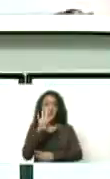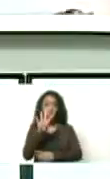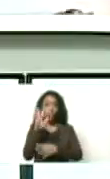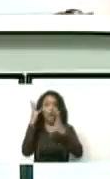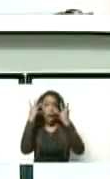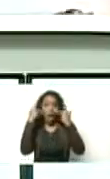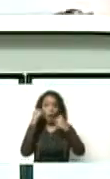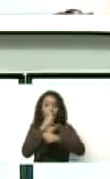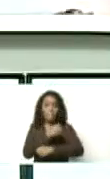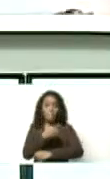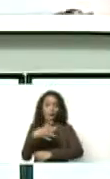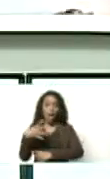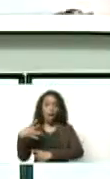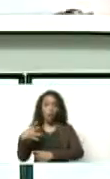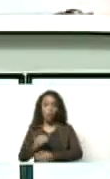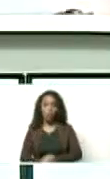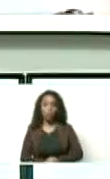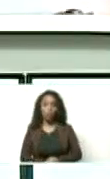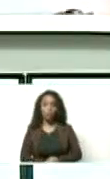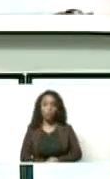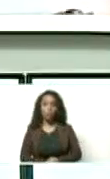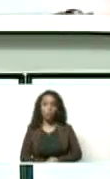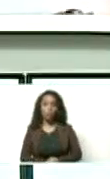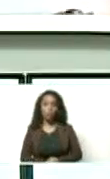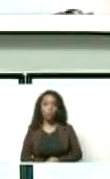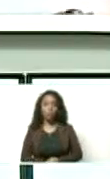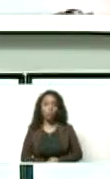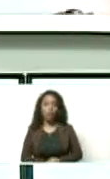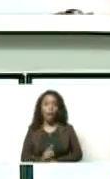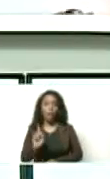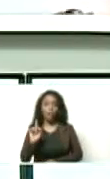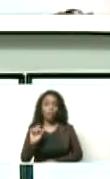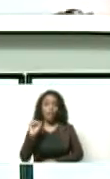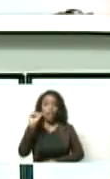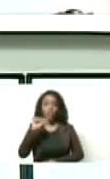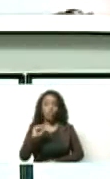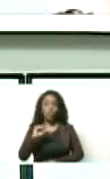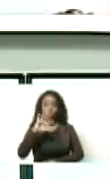leones blancos de Sudáfrica.